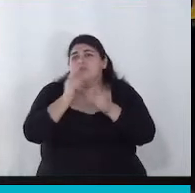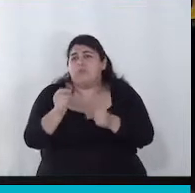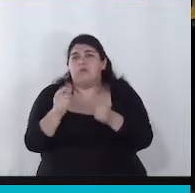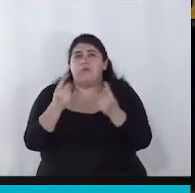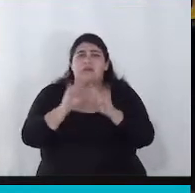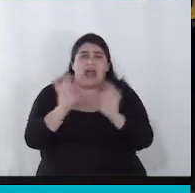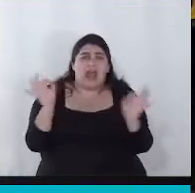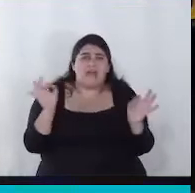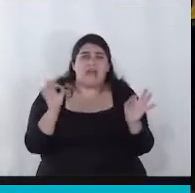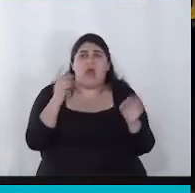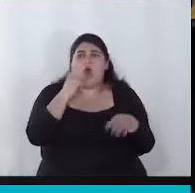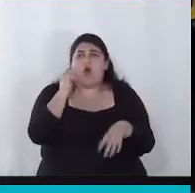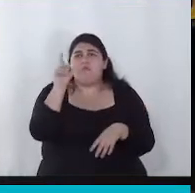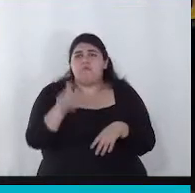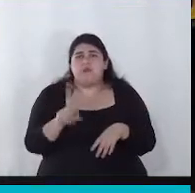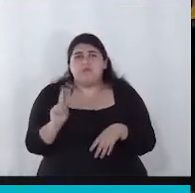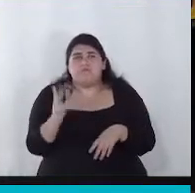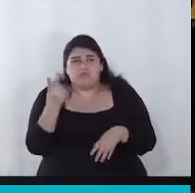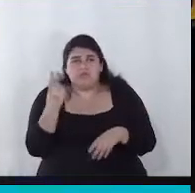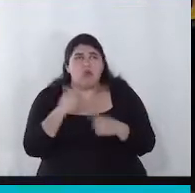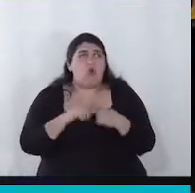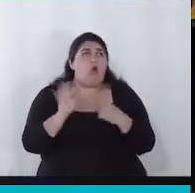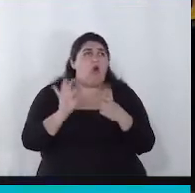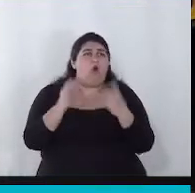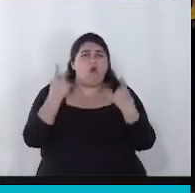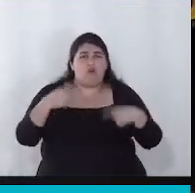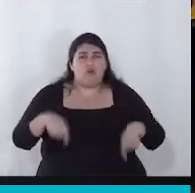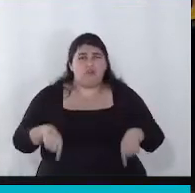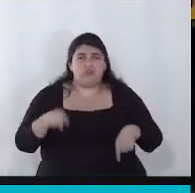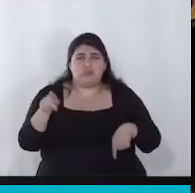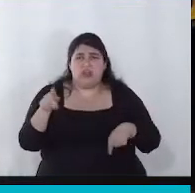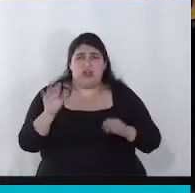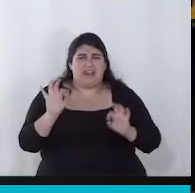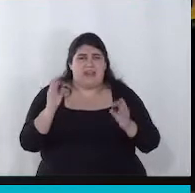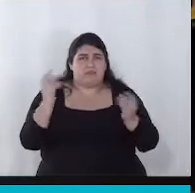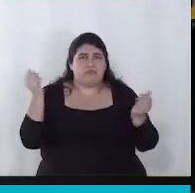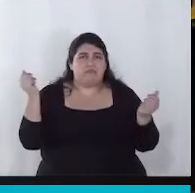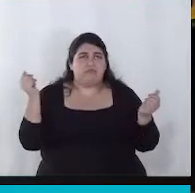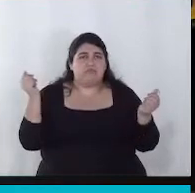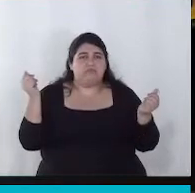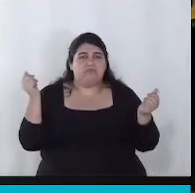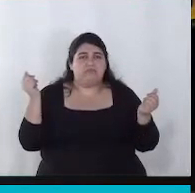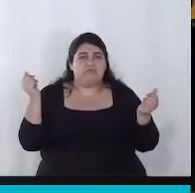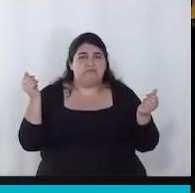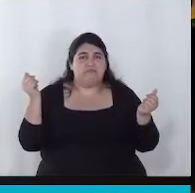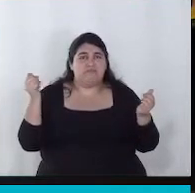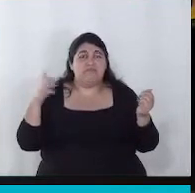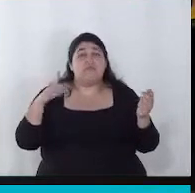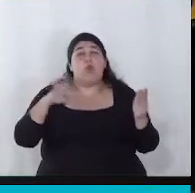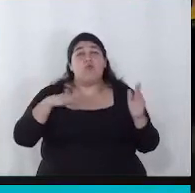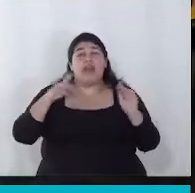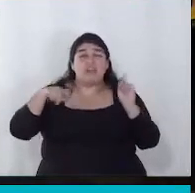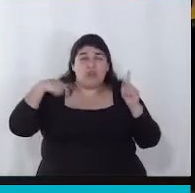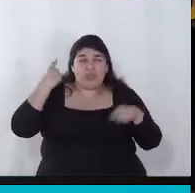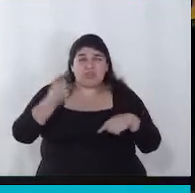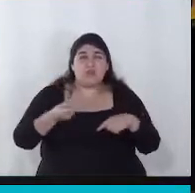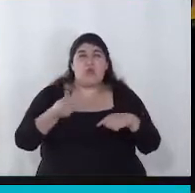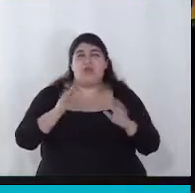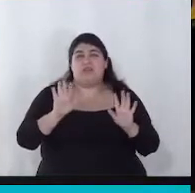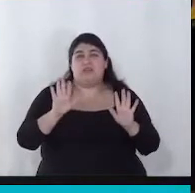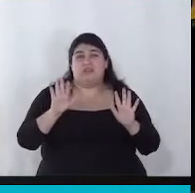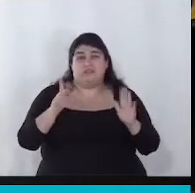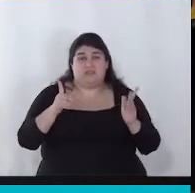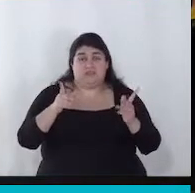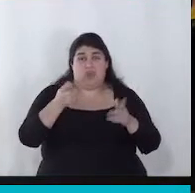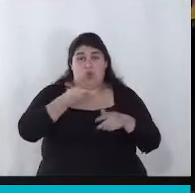falleció ni sobrevino su incapacidad y un año después de esa elevación a